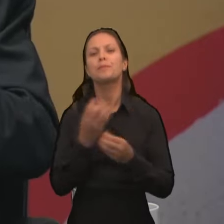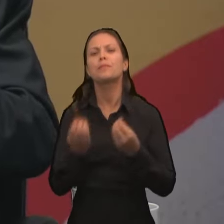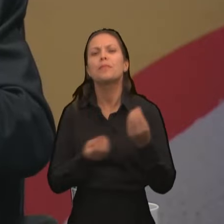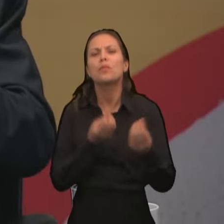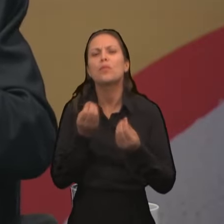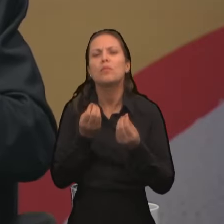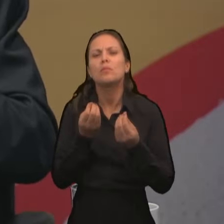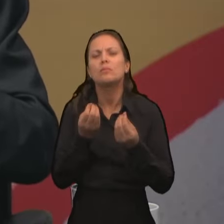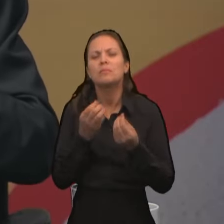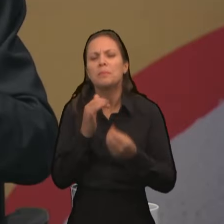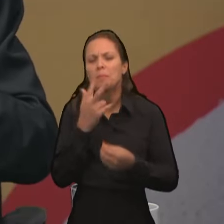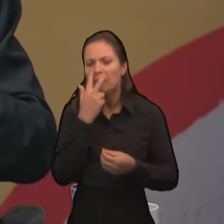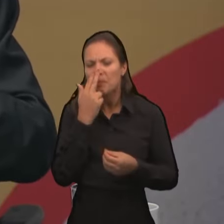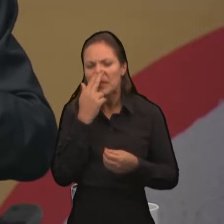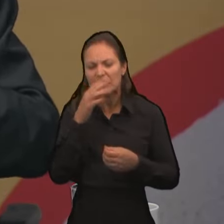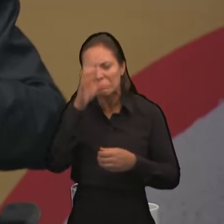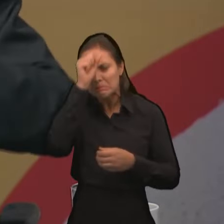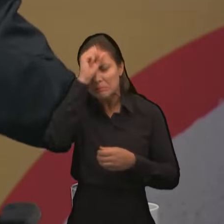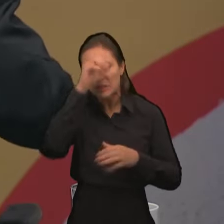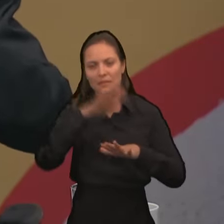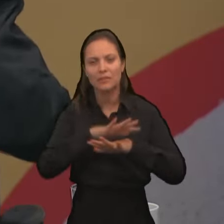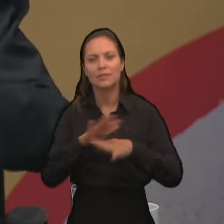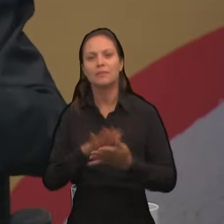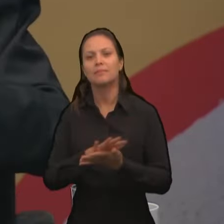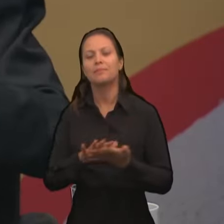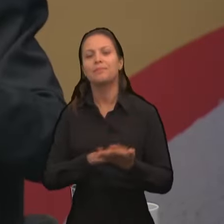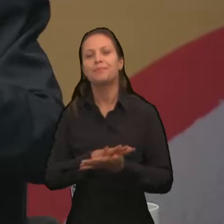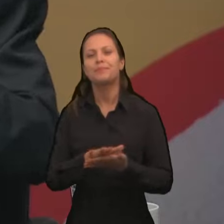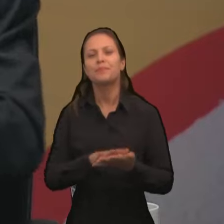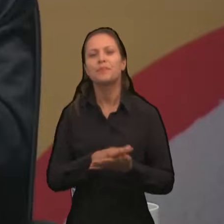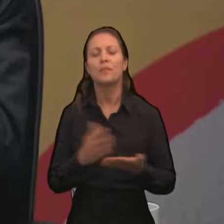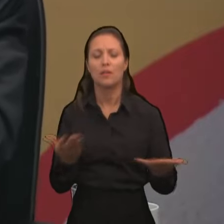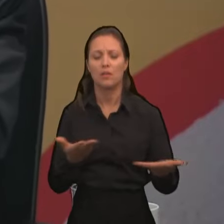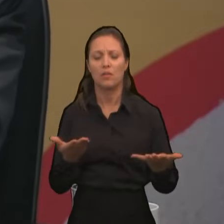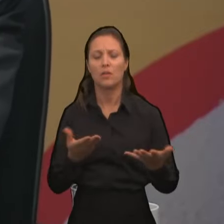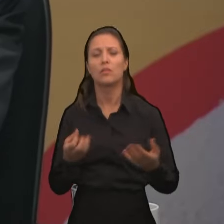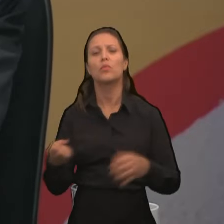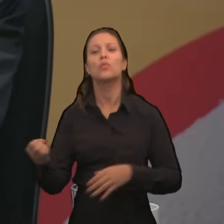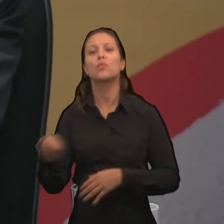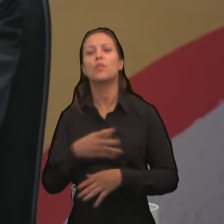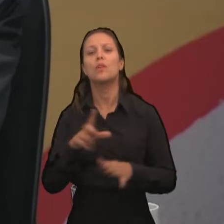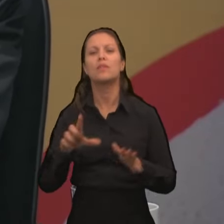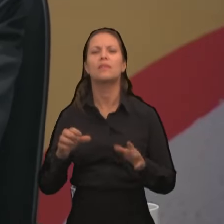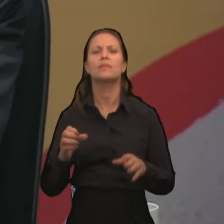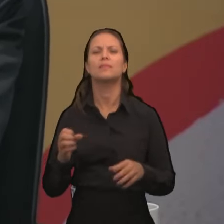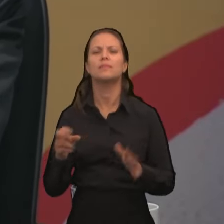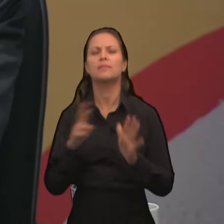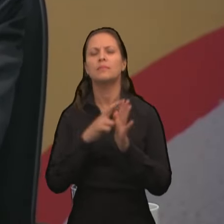Internet, va a estar desfasada y no será competitiva en el mercado. Hay nuevas reglas que